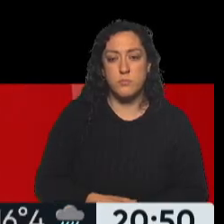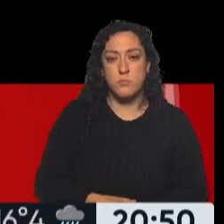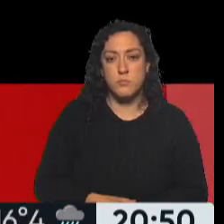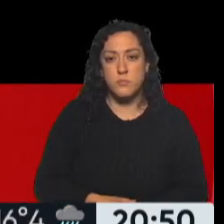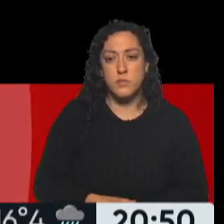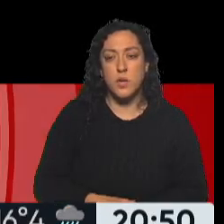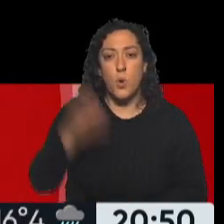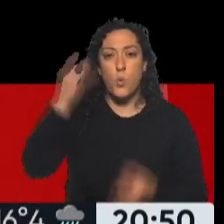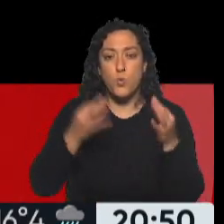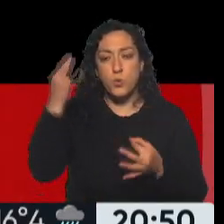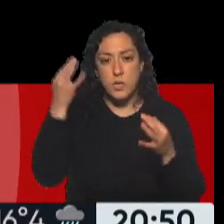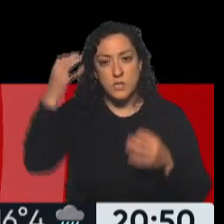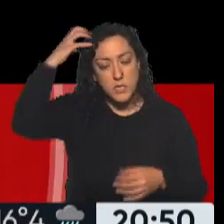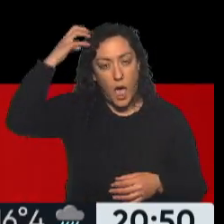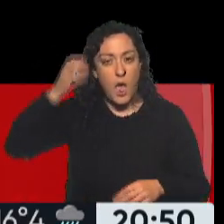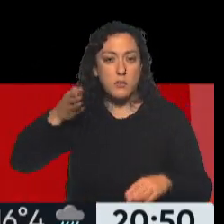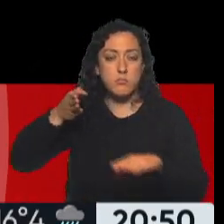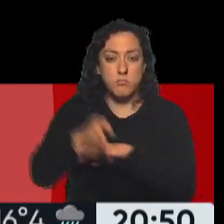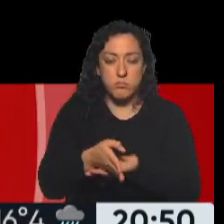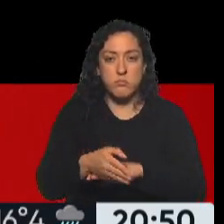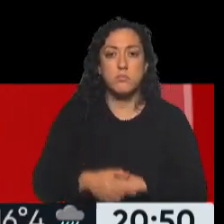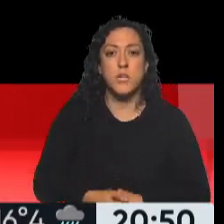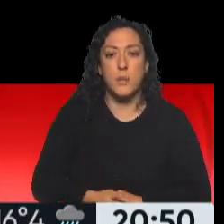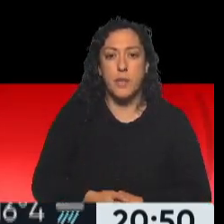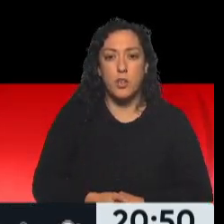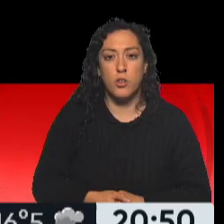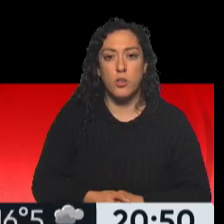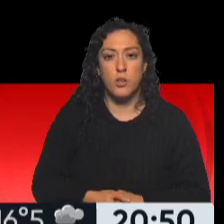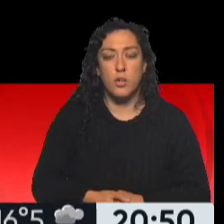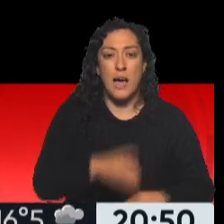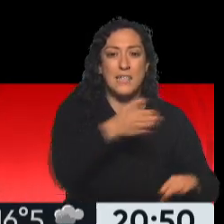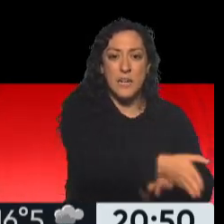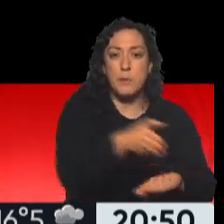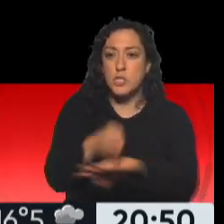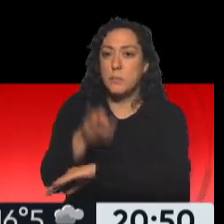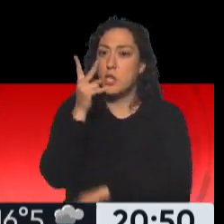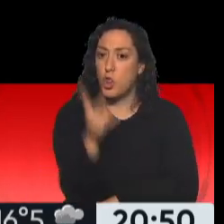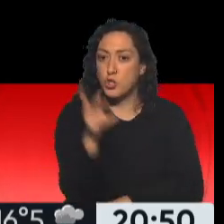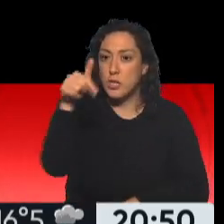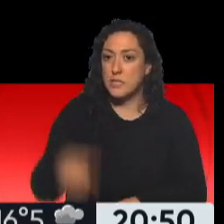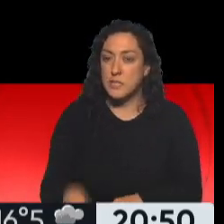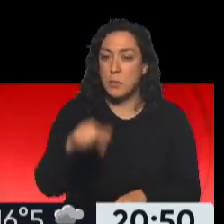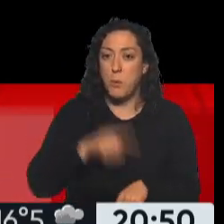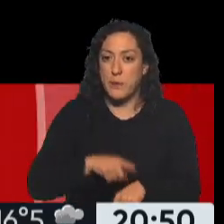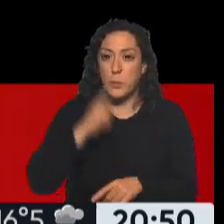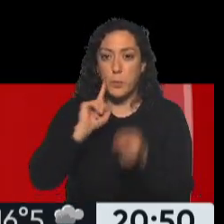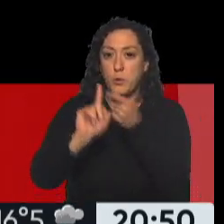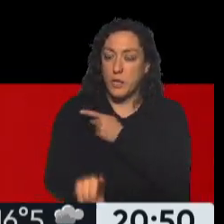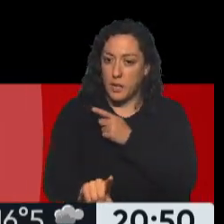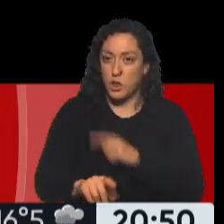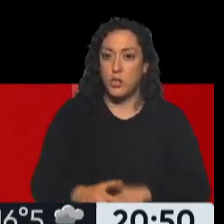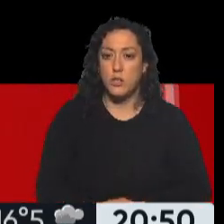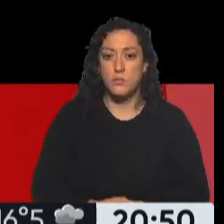la justicia, ¿eh? La información indicaba que eran dos los allanamientos, pero uno se está concretando ahora, Magalí, en